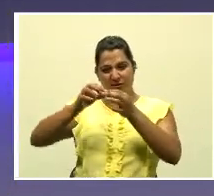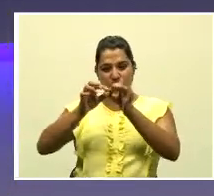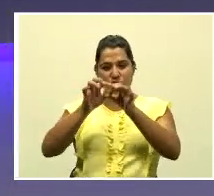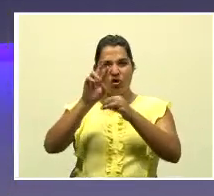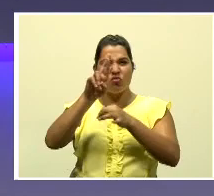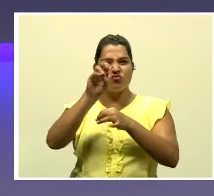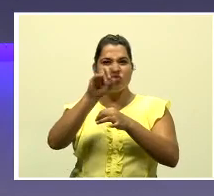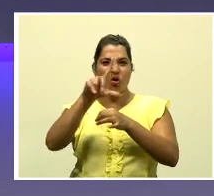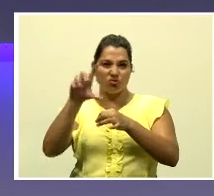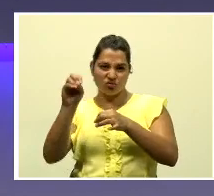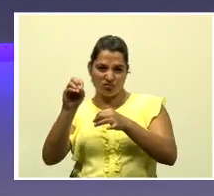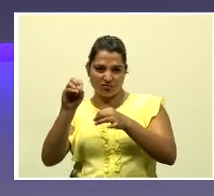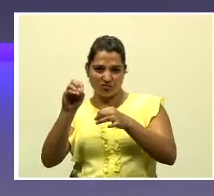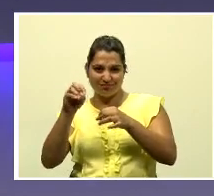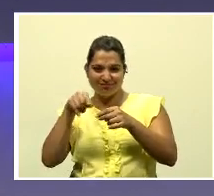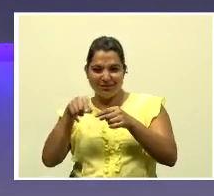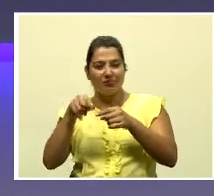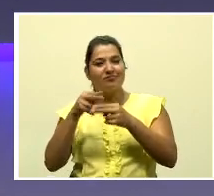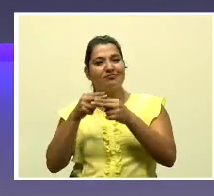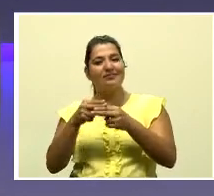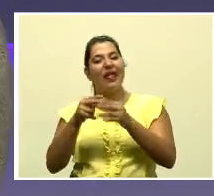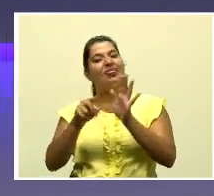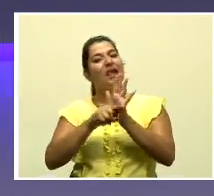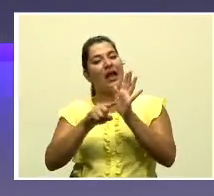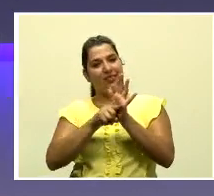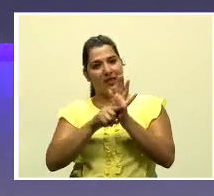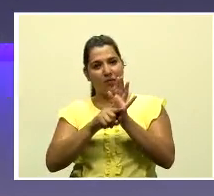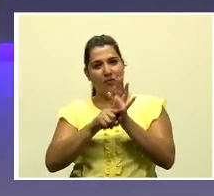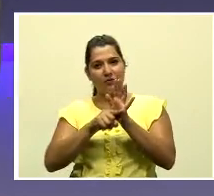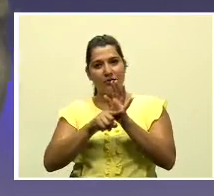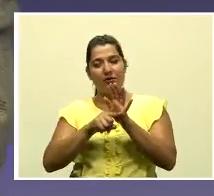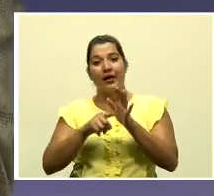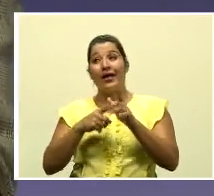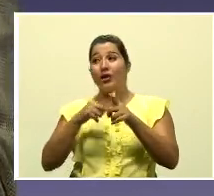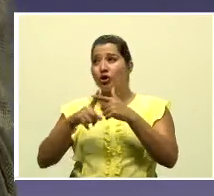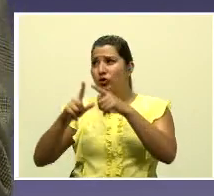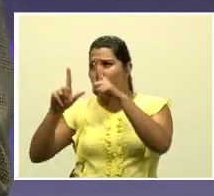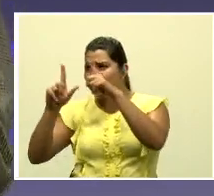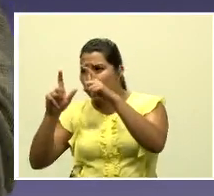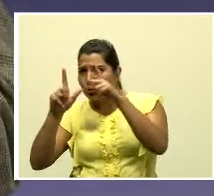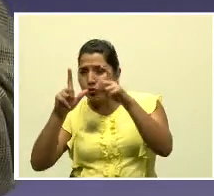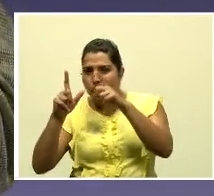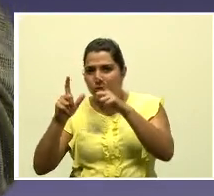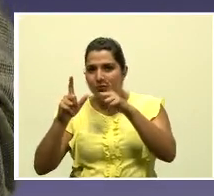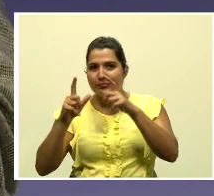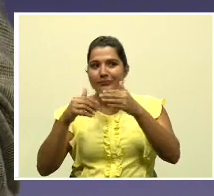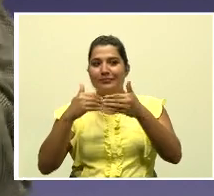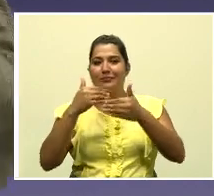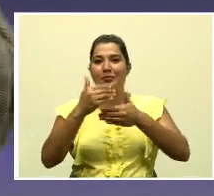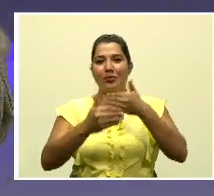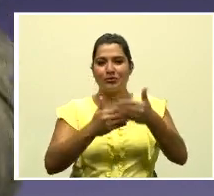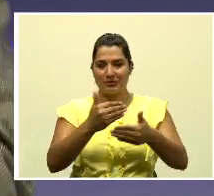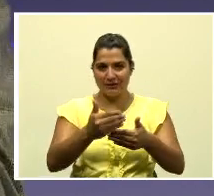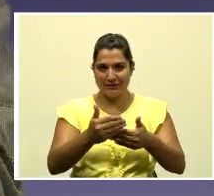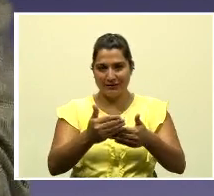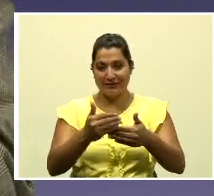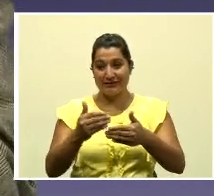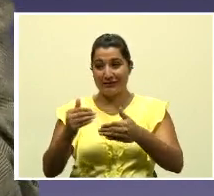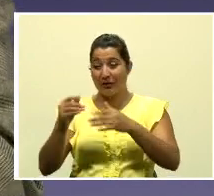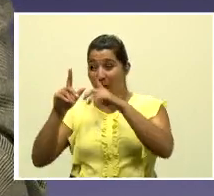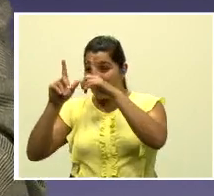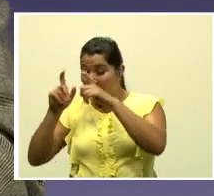también funciona desde el mismo principio, digamos, de luz y capturar sobre un soporte, y luego una